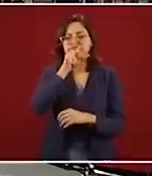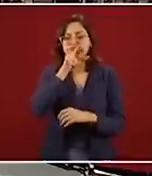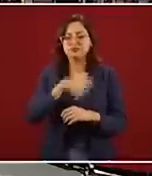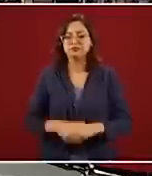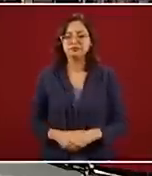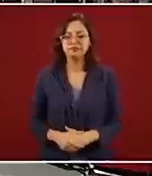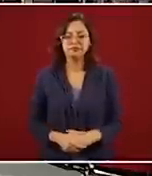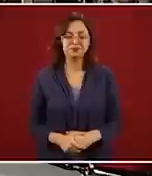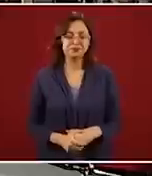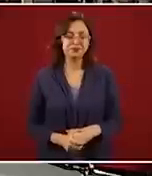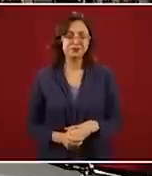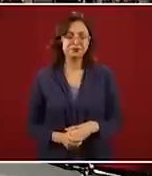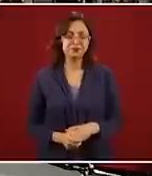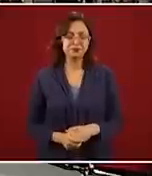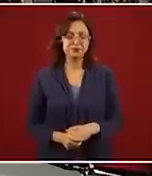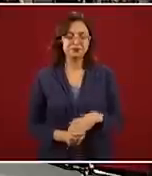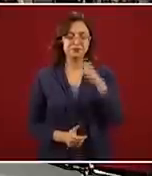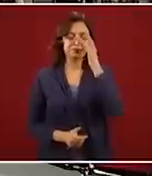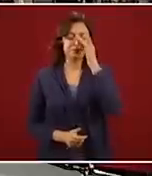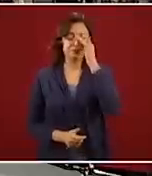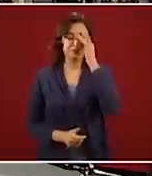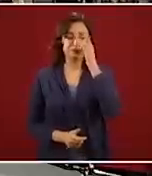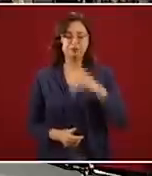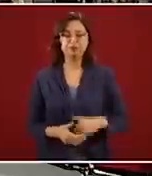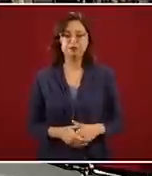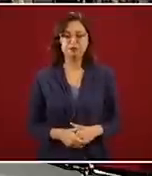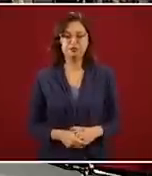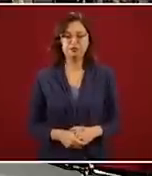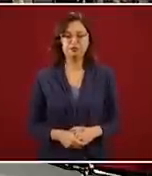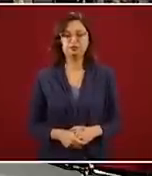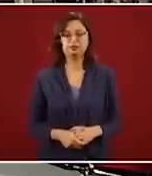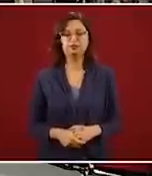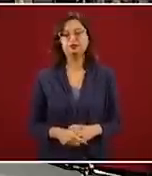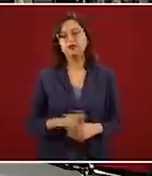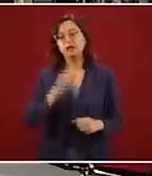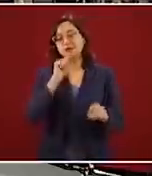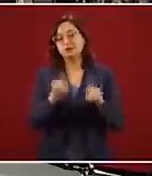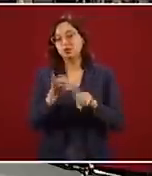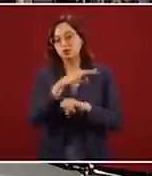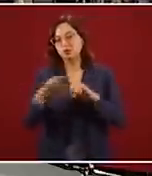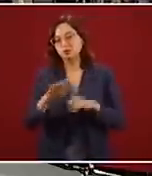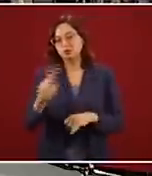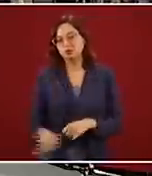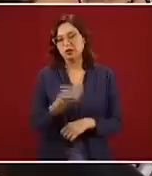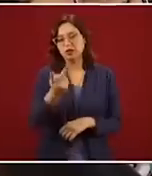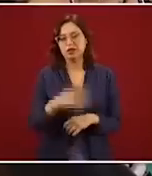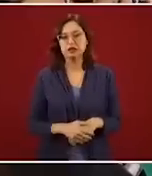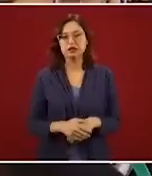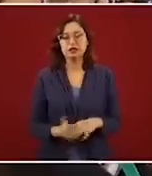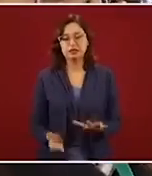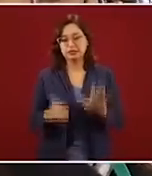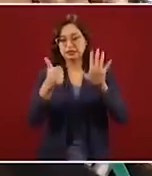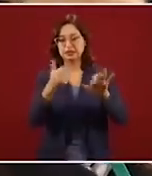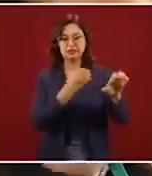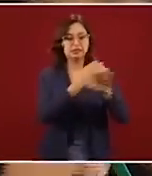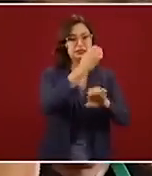El contrato hasta noviembre de 2020. Gracias. Y perdón, ya por último preguntarle, que de estos 6 estados que no se